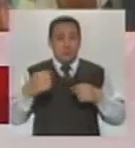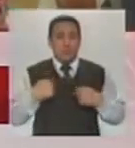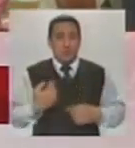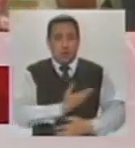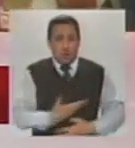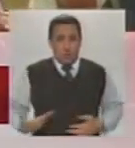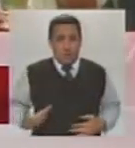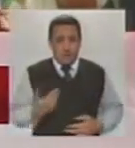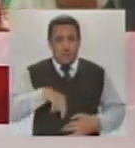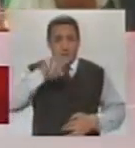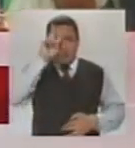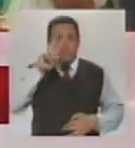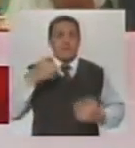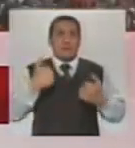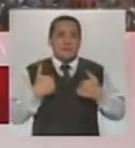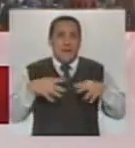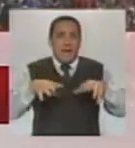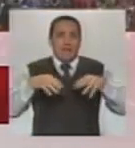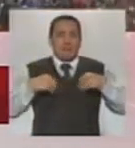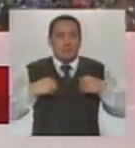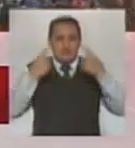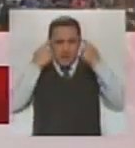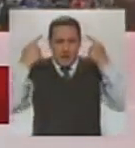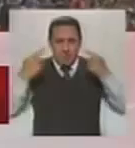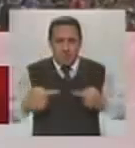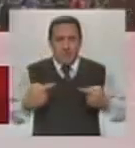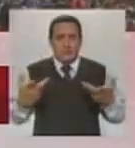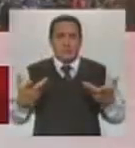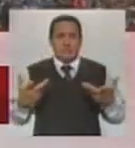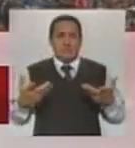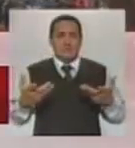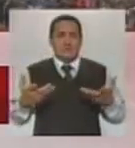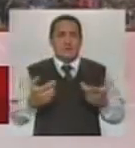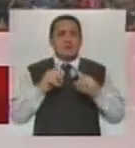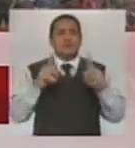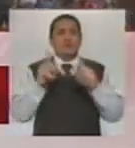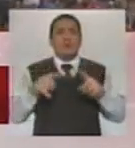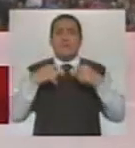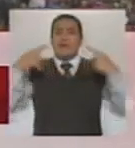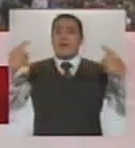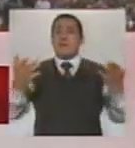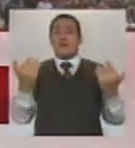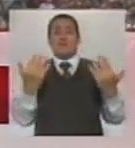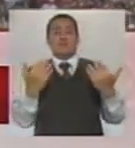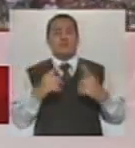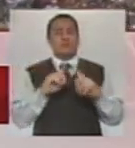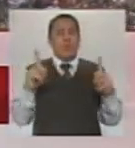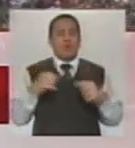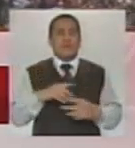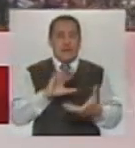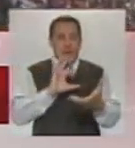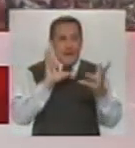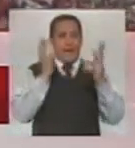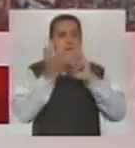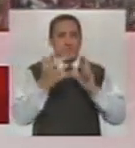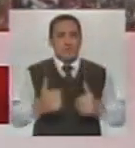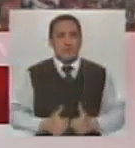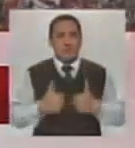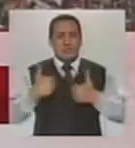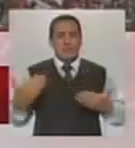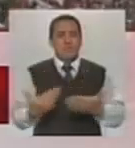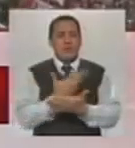país tiene que tomar decisiones no populistas, sino decisiones de cambio, de transformación. Por ejemplo, en